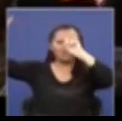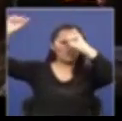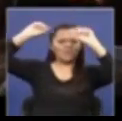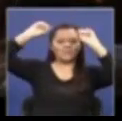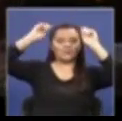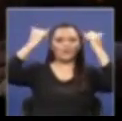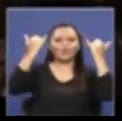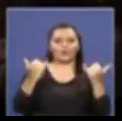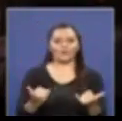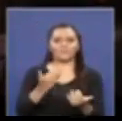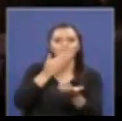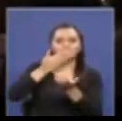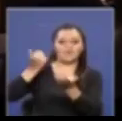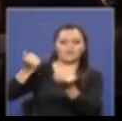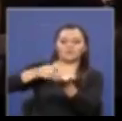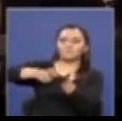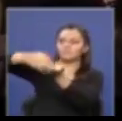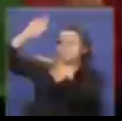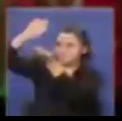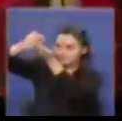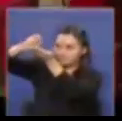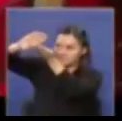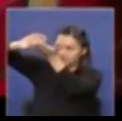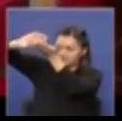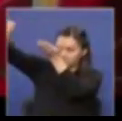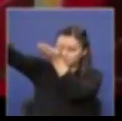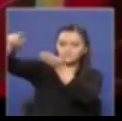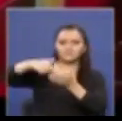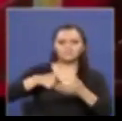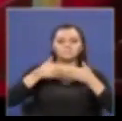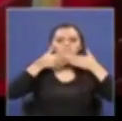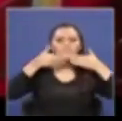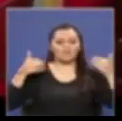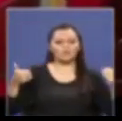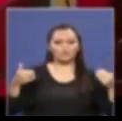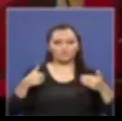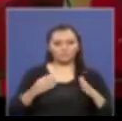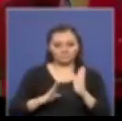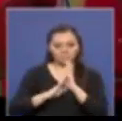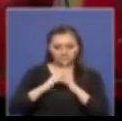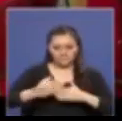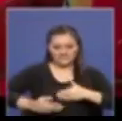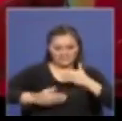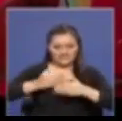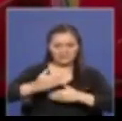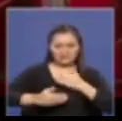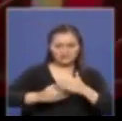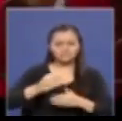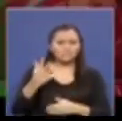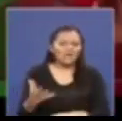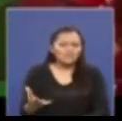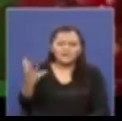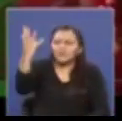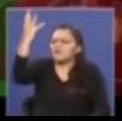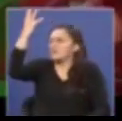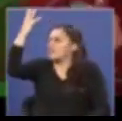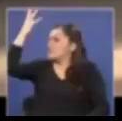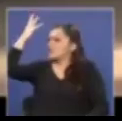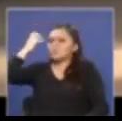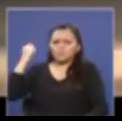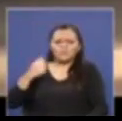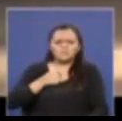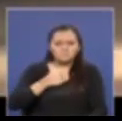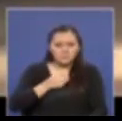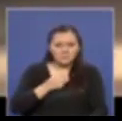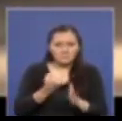Ahora estamos mejor que antes. Nuestros antepasados nos dejaron una tarea, una responsabilidad.